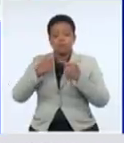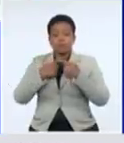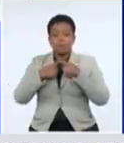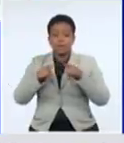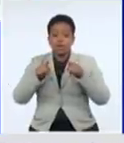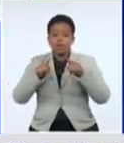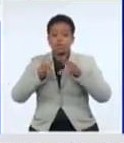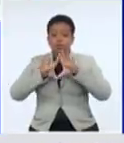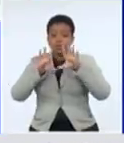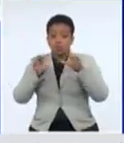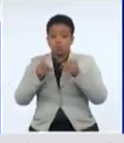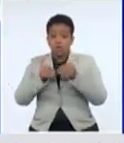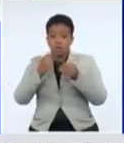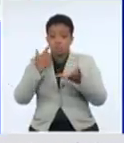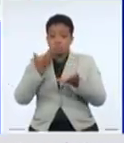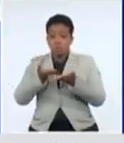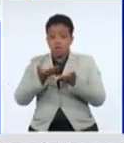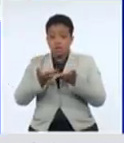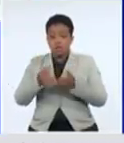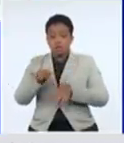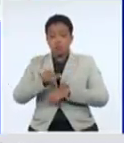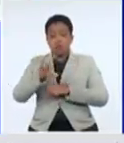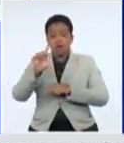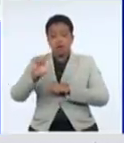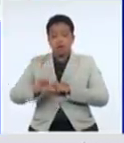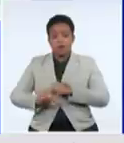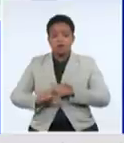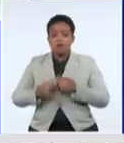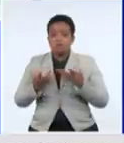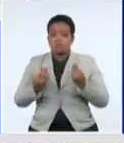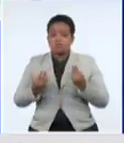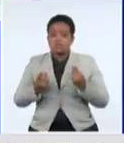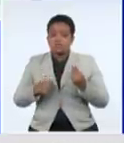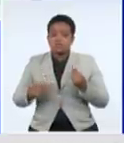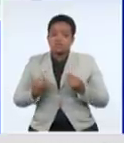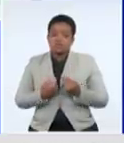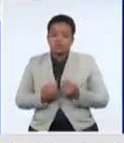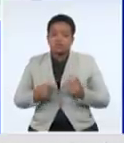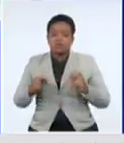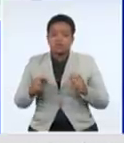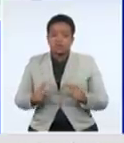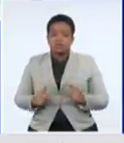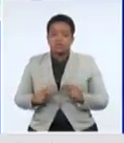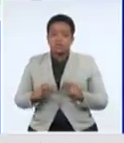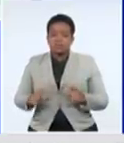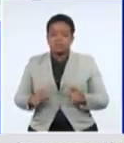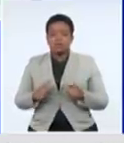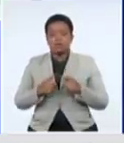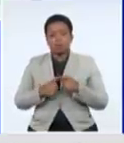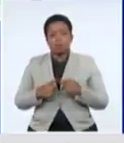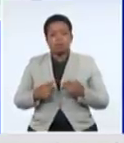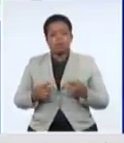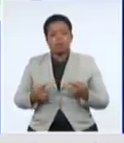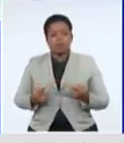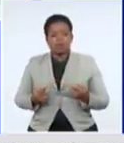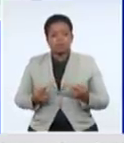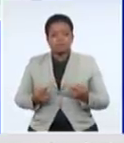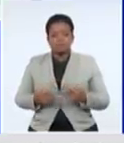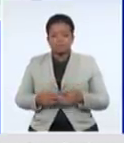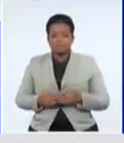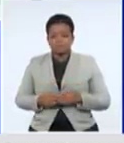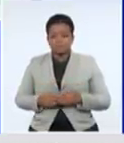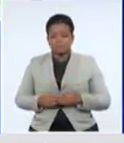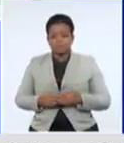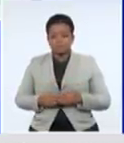lo cual muchas veces lo insistimos porque realmente tiene que ver